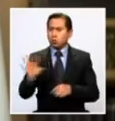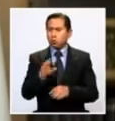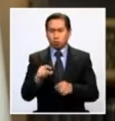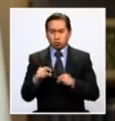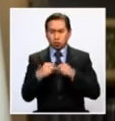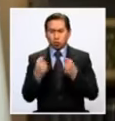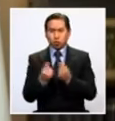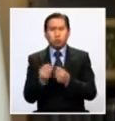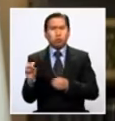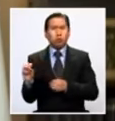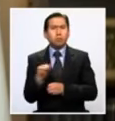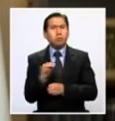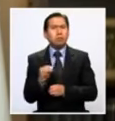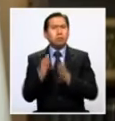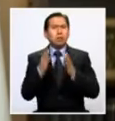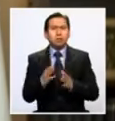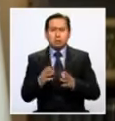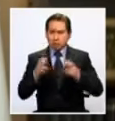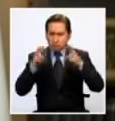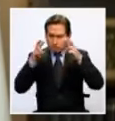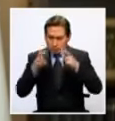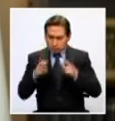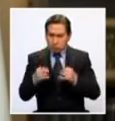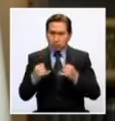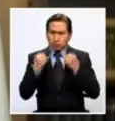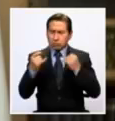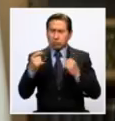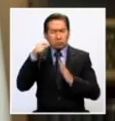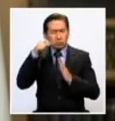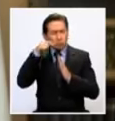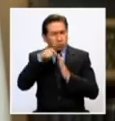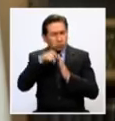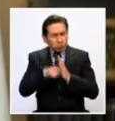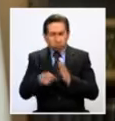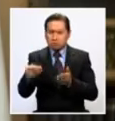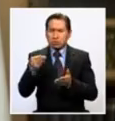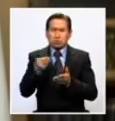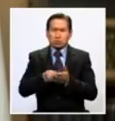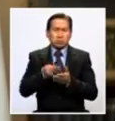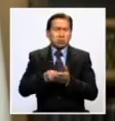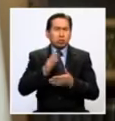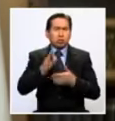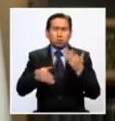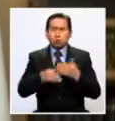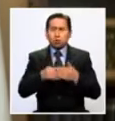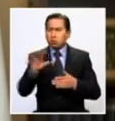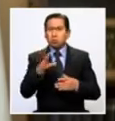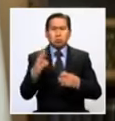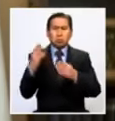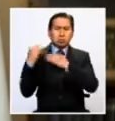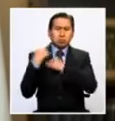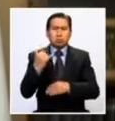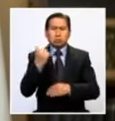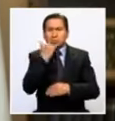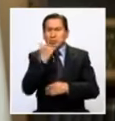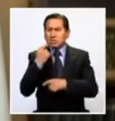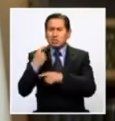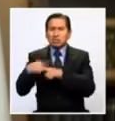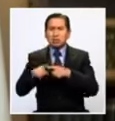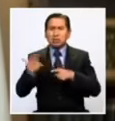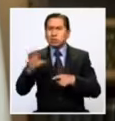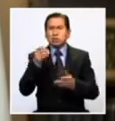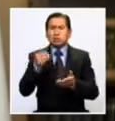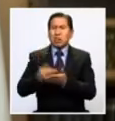se haga un análisis y una revisión a detalle de todos los cargos innecesarios y de todos los